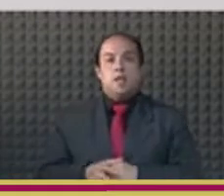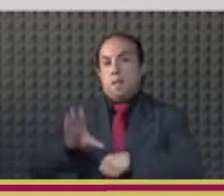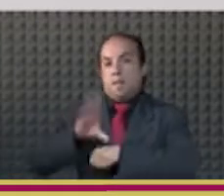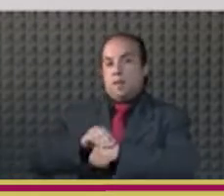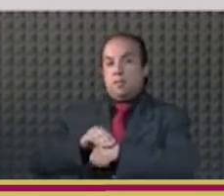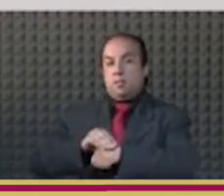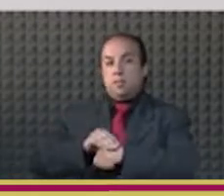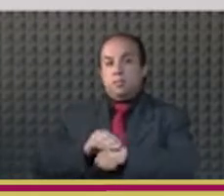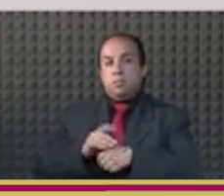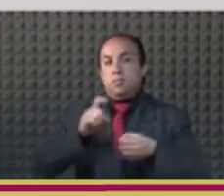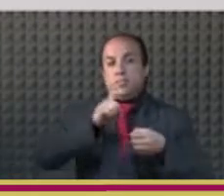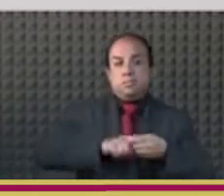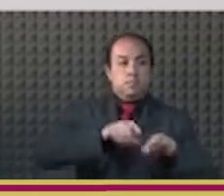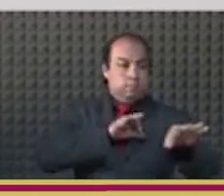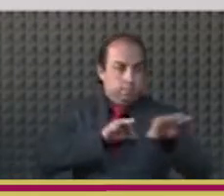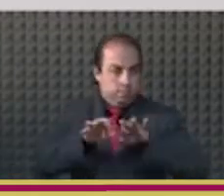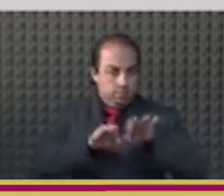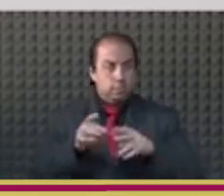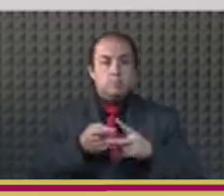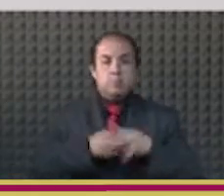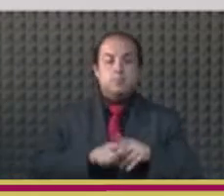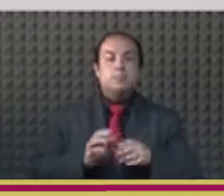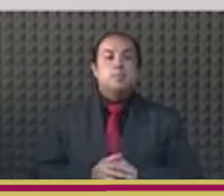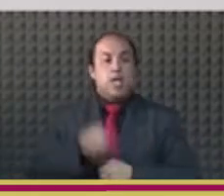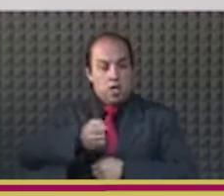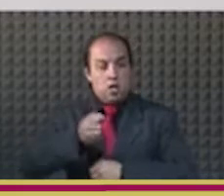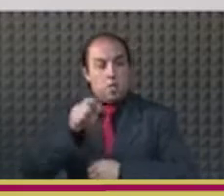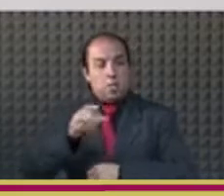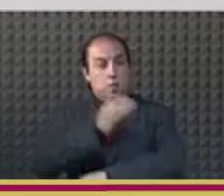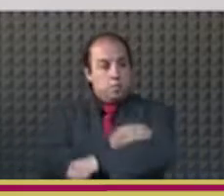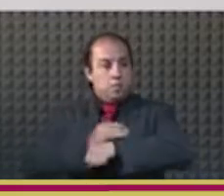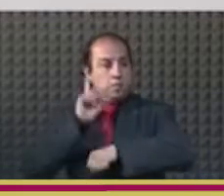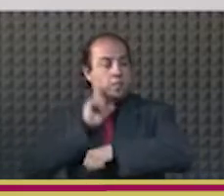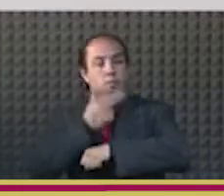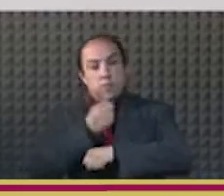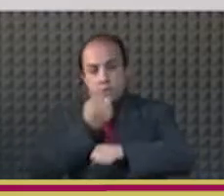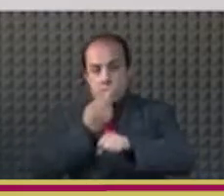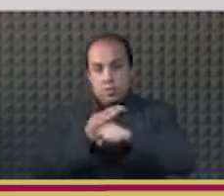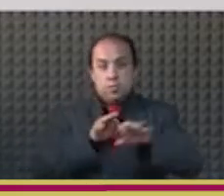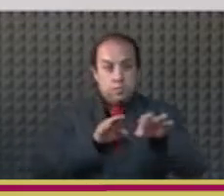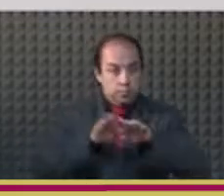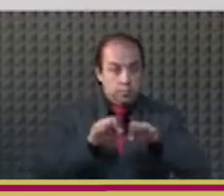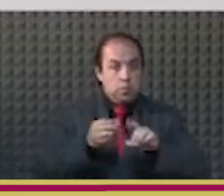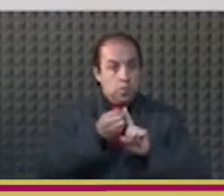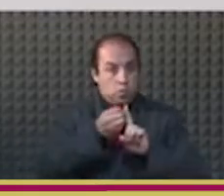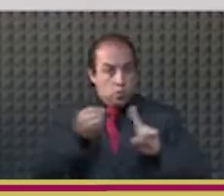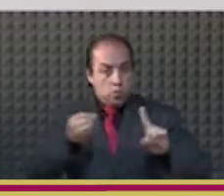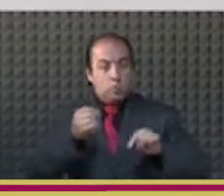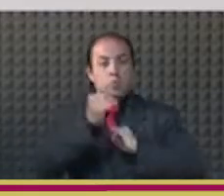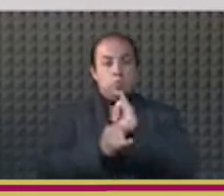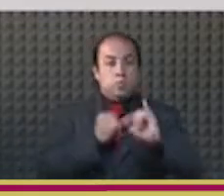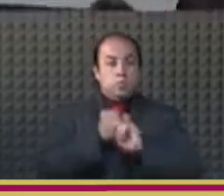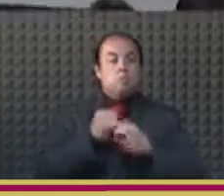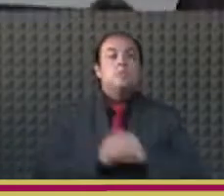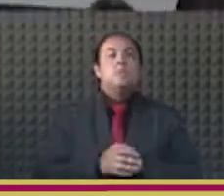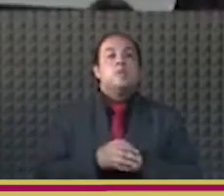permitirá colocarse en un empleo. Saludo también a mis compañeras y compañeros secretarios de trabajo, a organismos internacionales y a